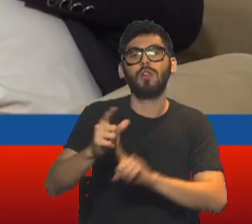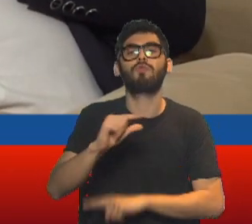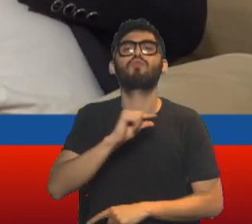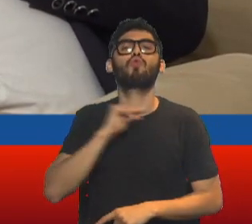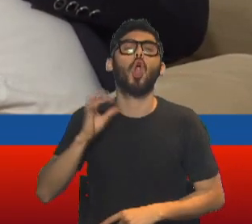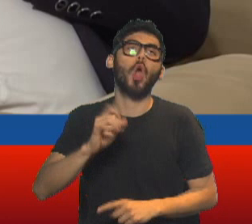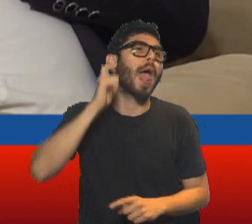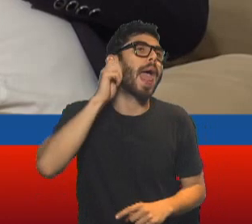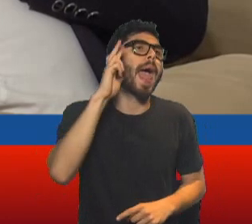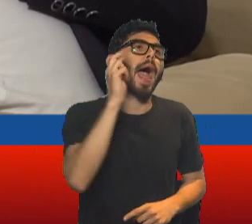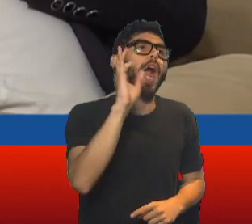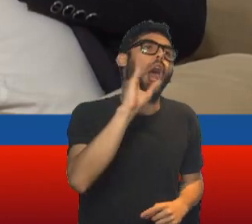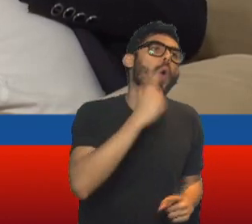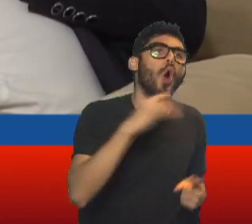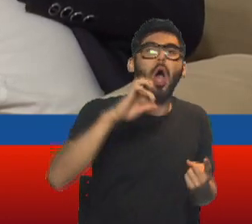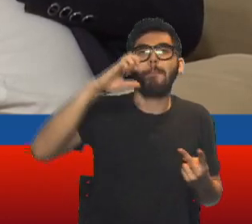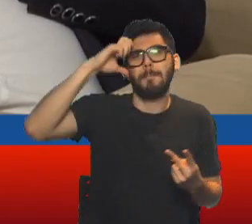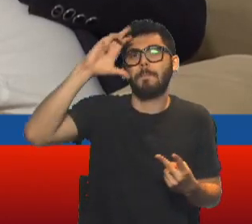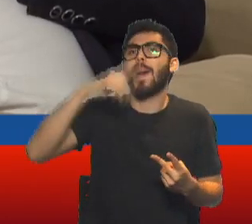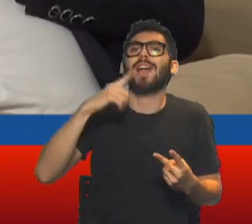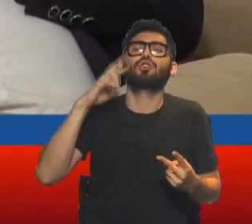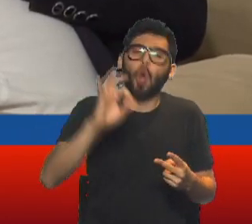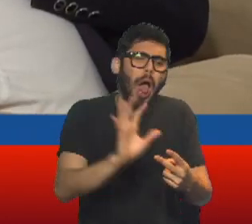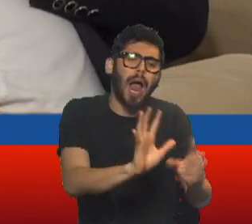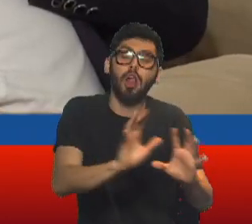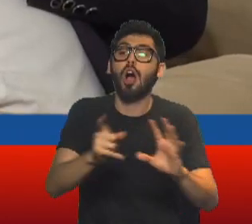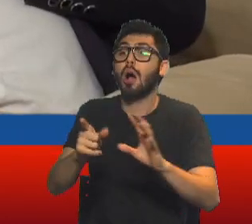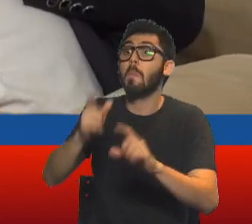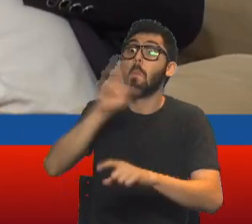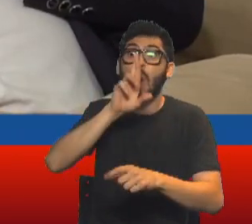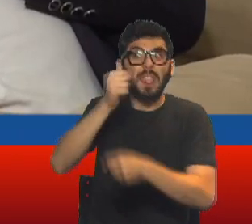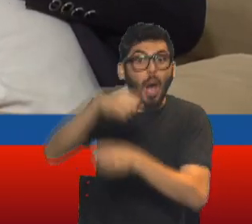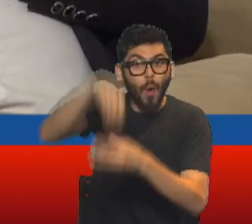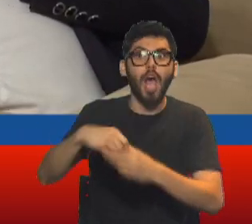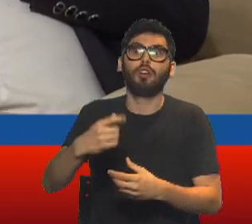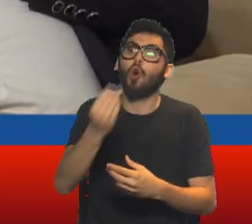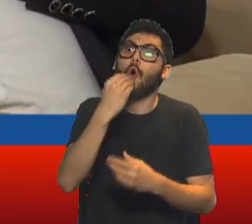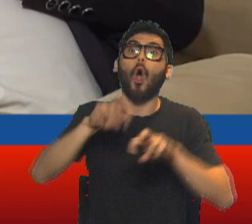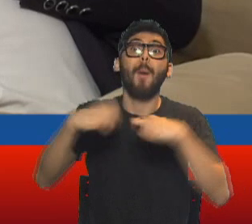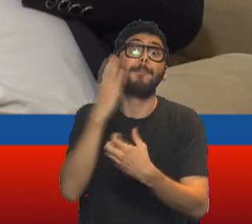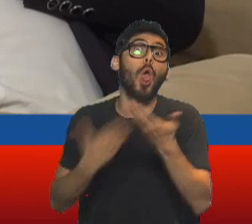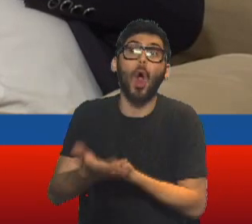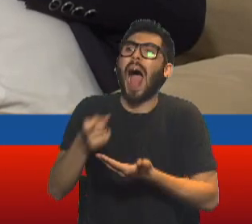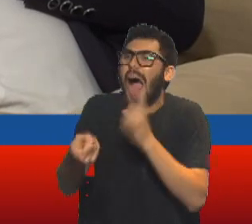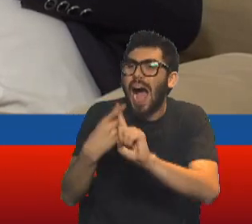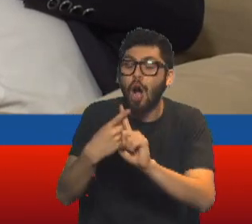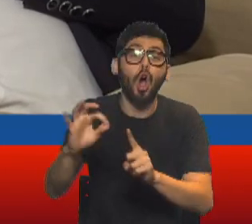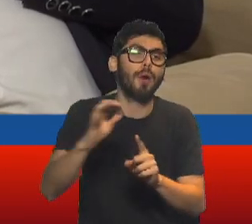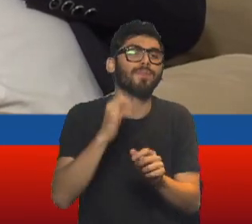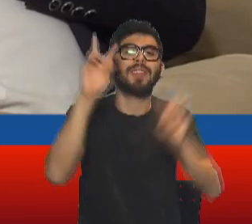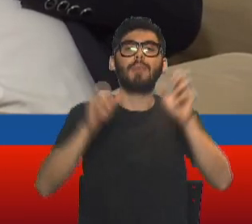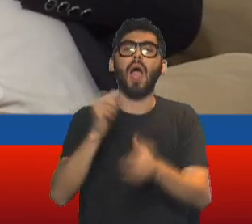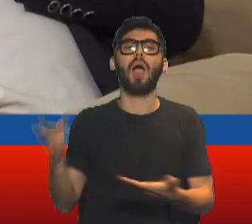con Grabois, con las mujeres que atiendan los comedores populares en los barrios. Si queremos hablar de la cuestión productiva y no hablamos con el pyme que tiene